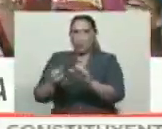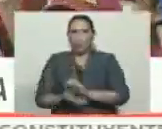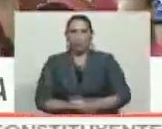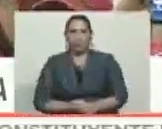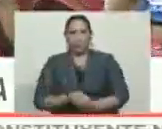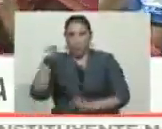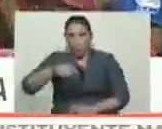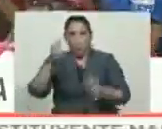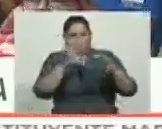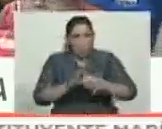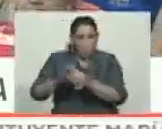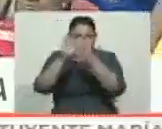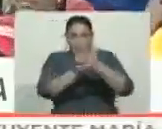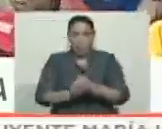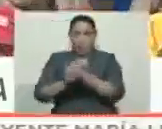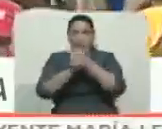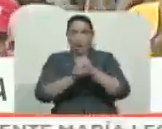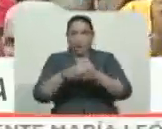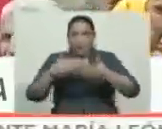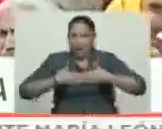Hoy es la unidad